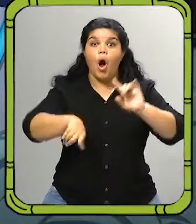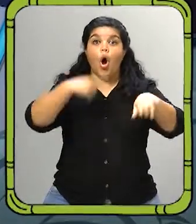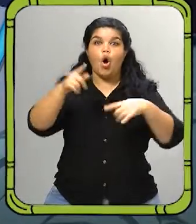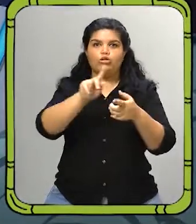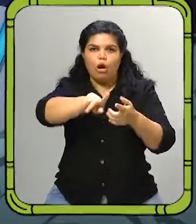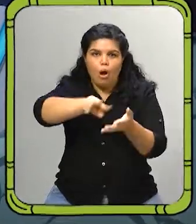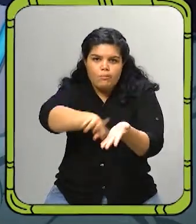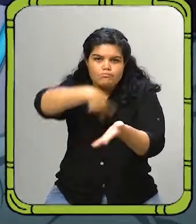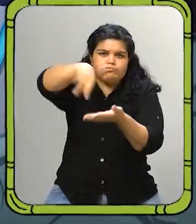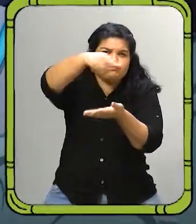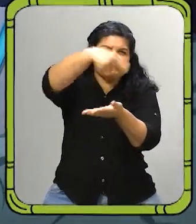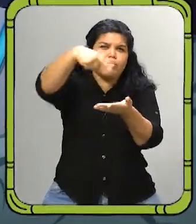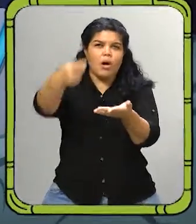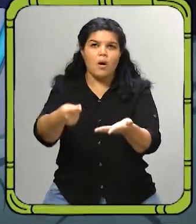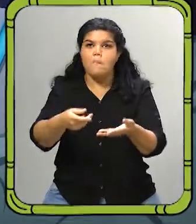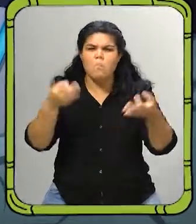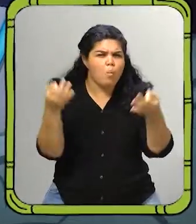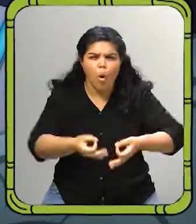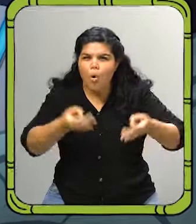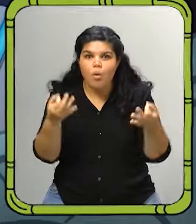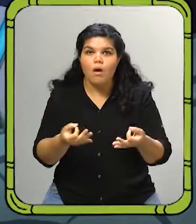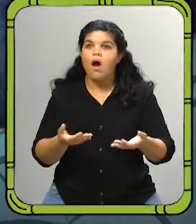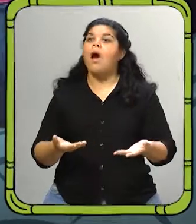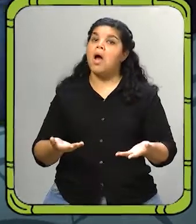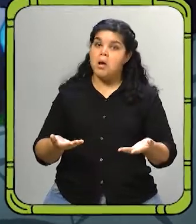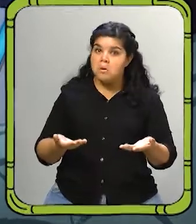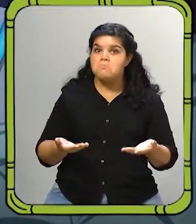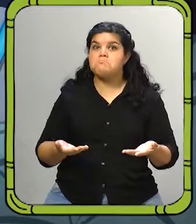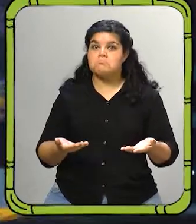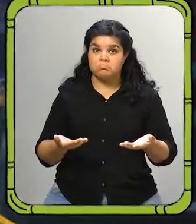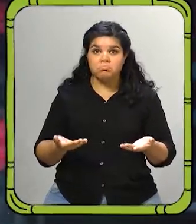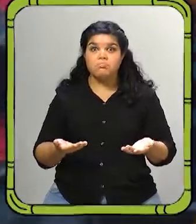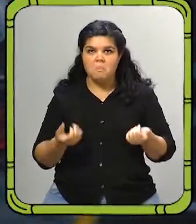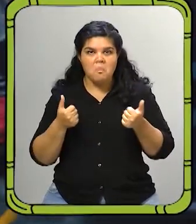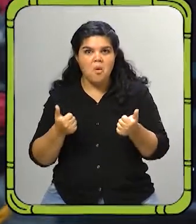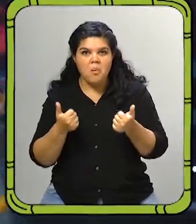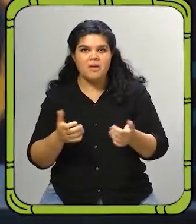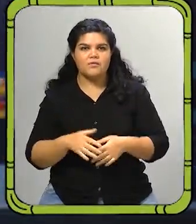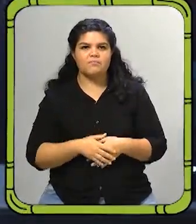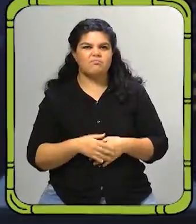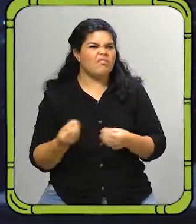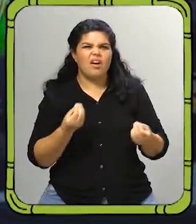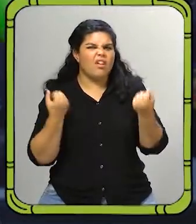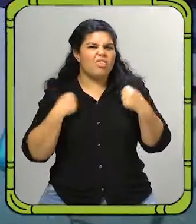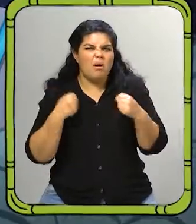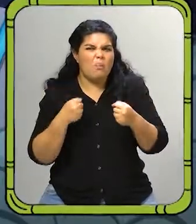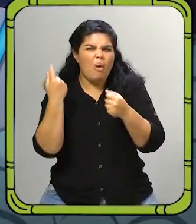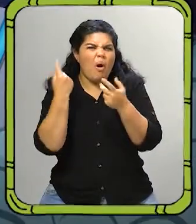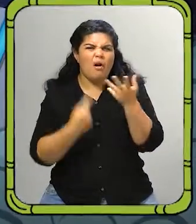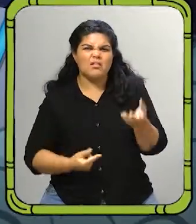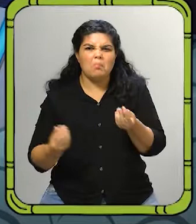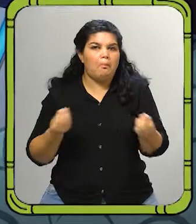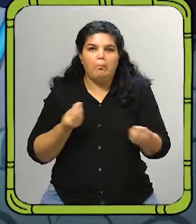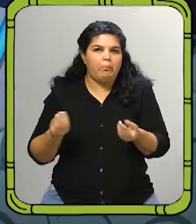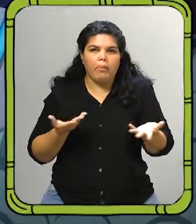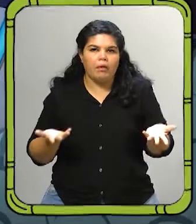vuelta. Está buenísimo, está re bueno. Ah, mirá qué bueno. Pero, ¿y para qué hacen tanto deporte?